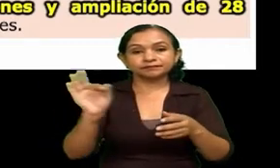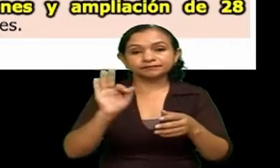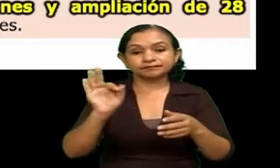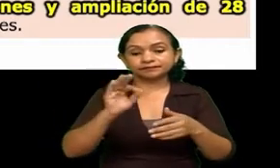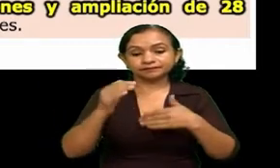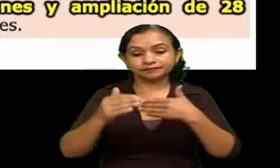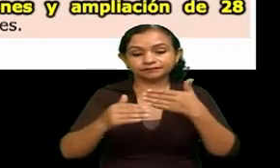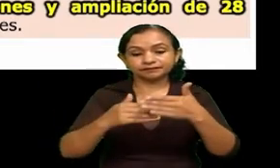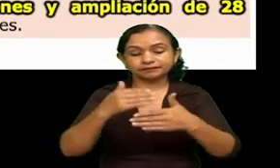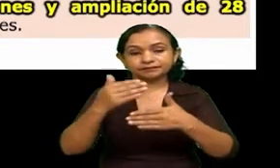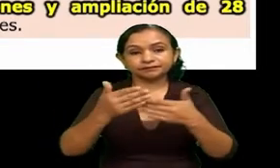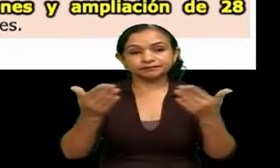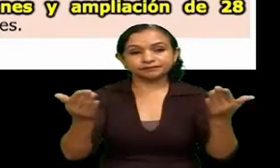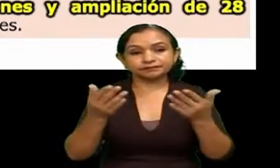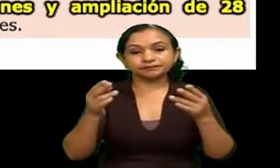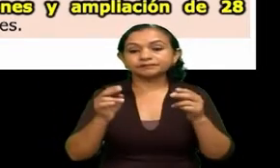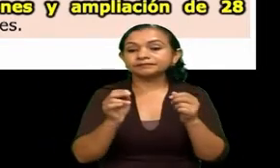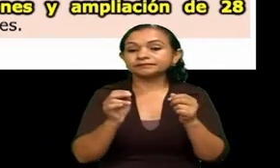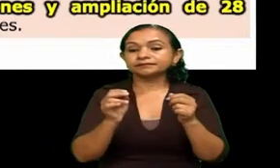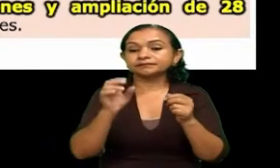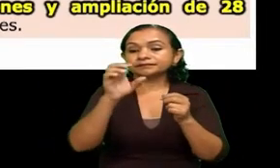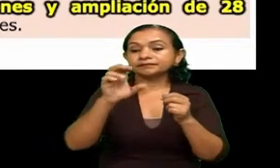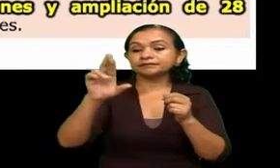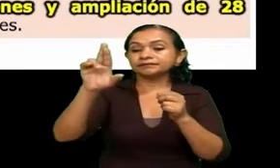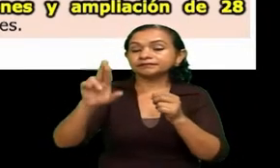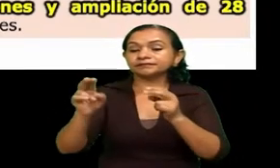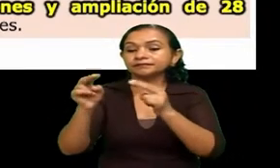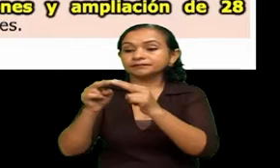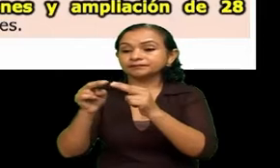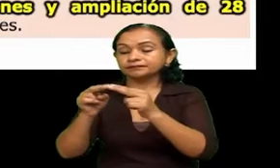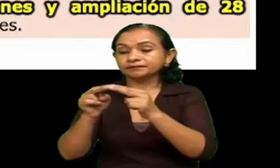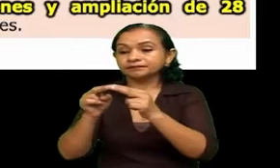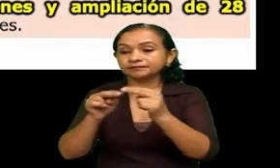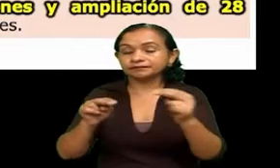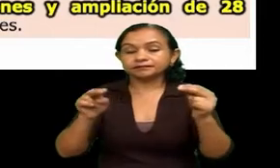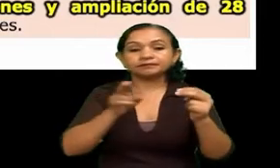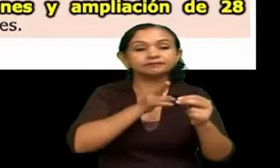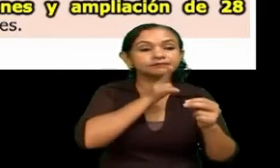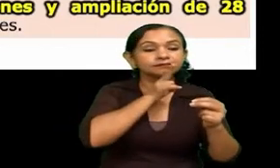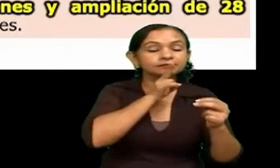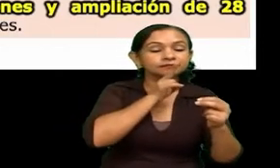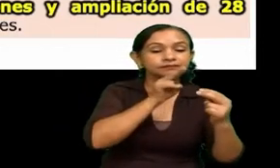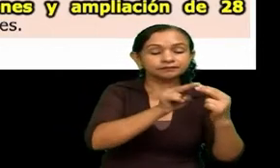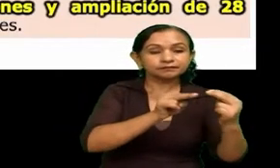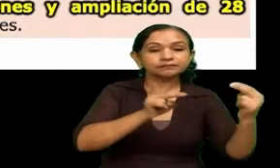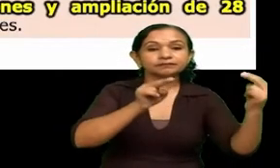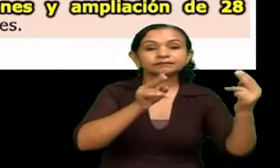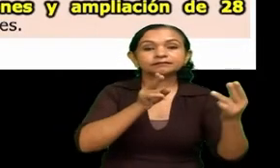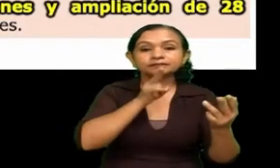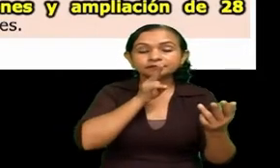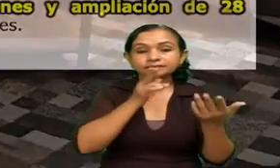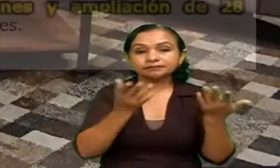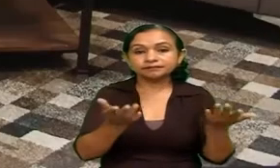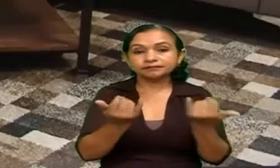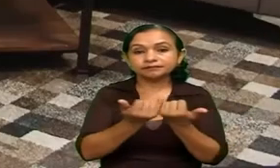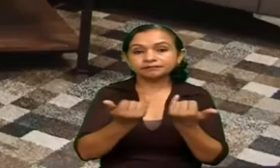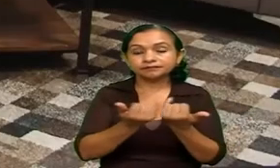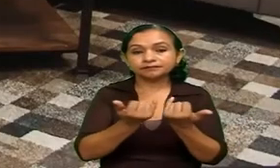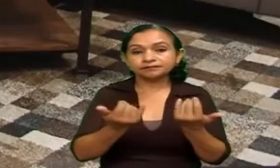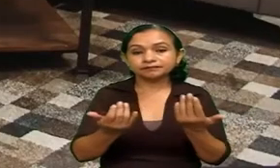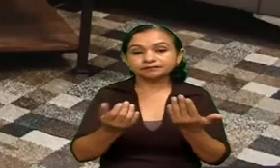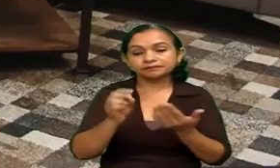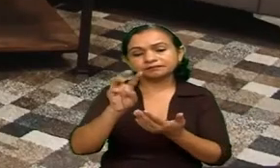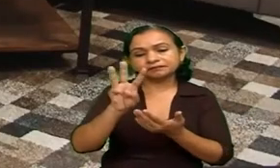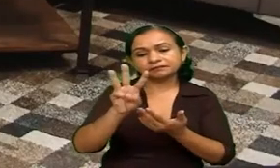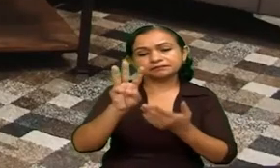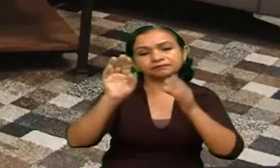gradual. Nos conectamos con Costa Rica, dándole tiempo a Honduras que restableciera, y ya a las 3